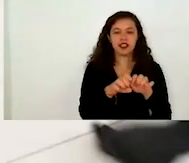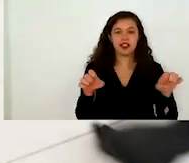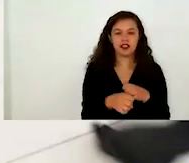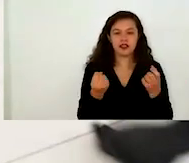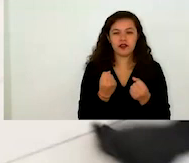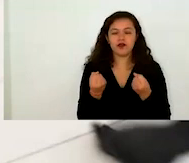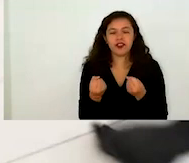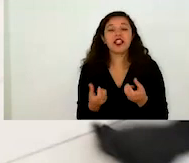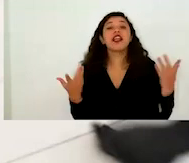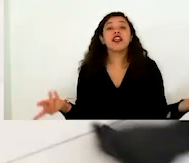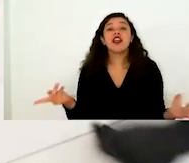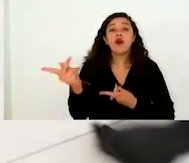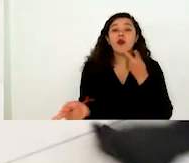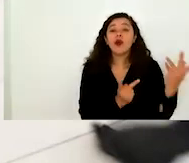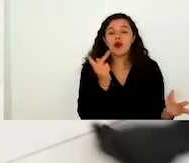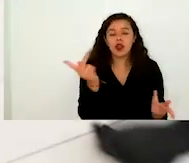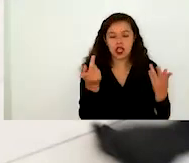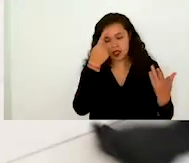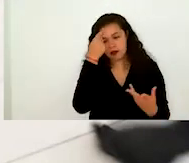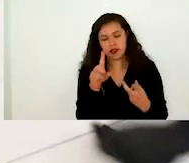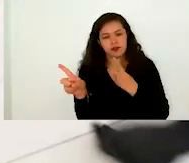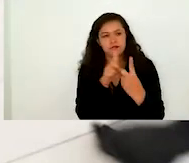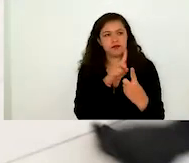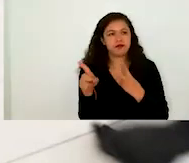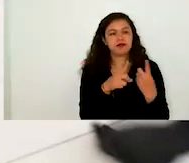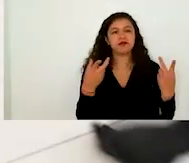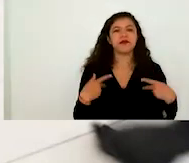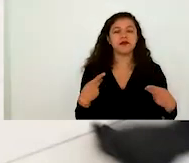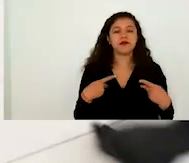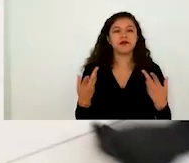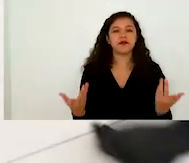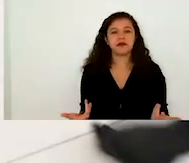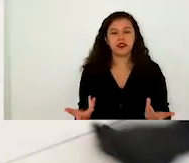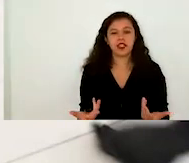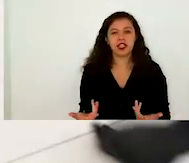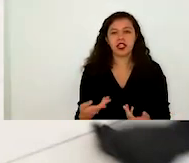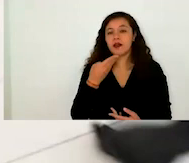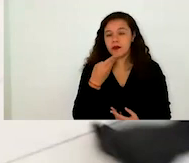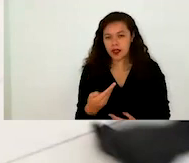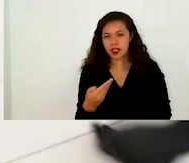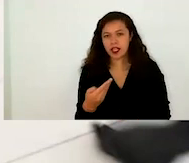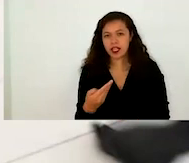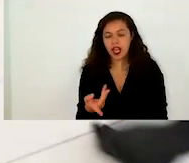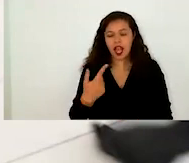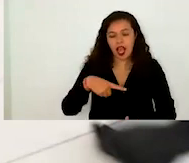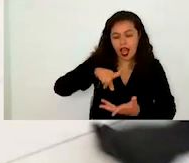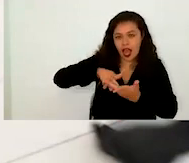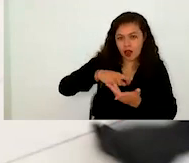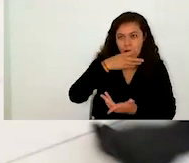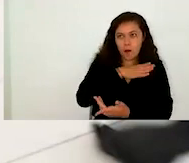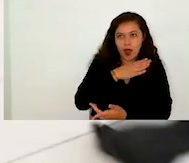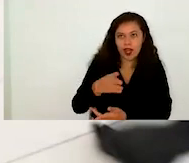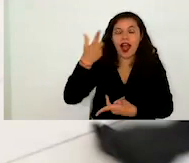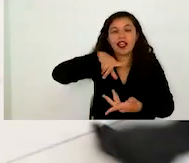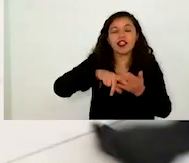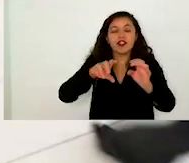porque cualquier las relaciones interpersonales sanas dentro de un equipo me van a ayudar